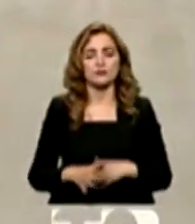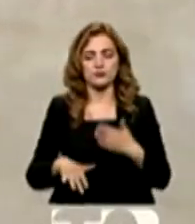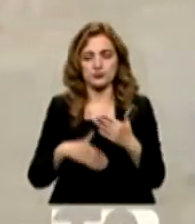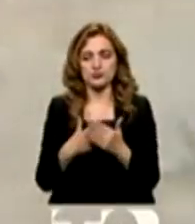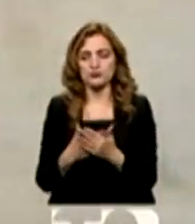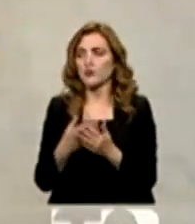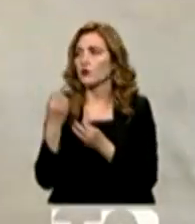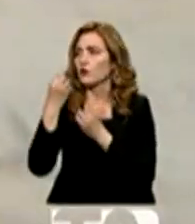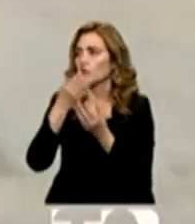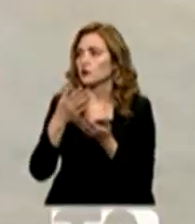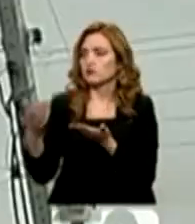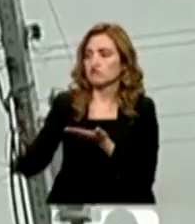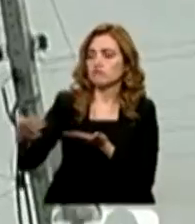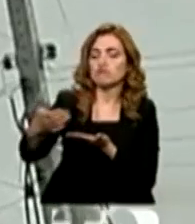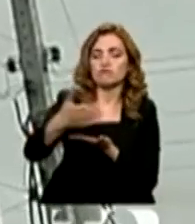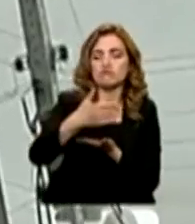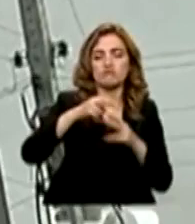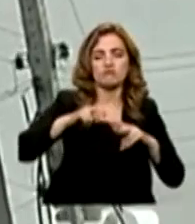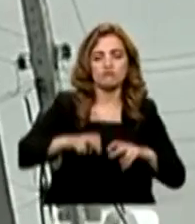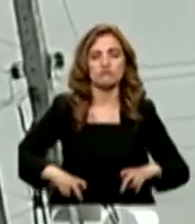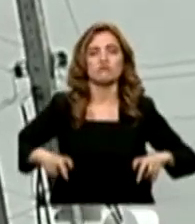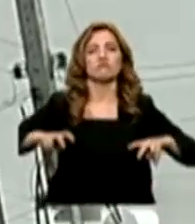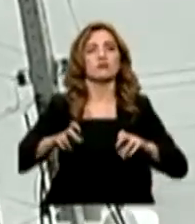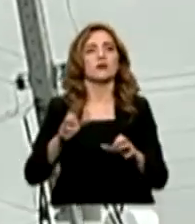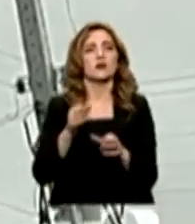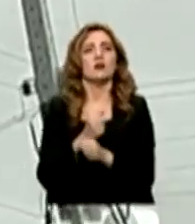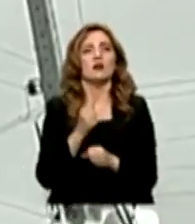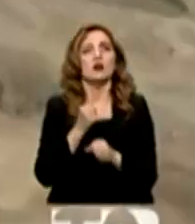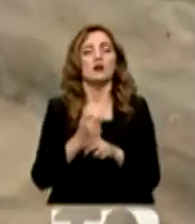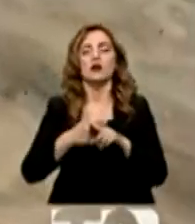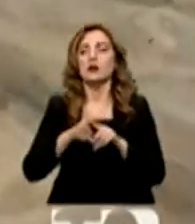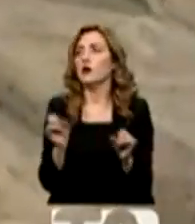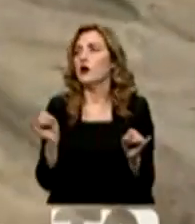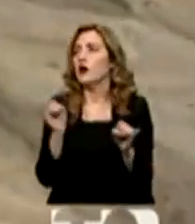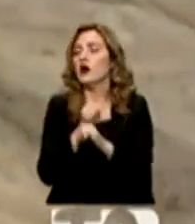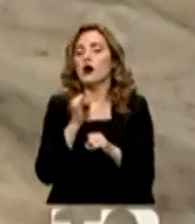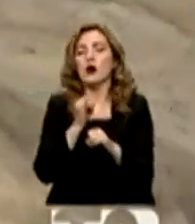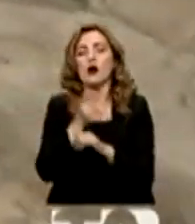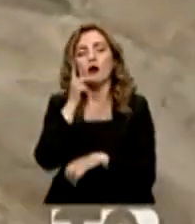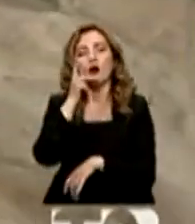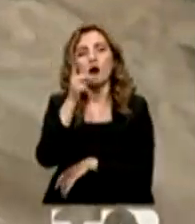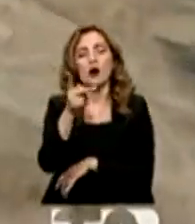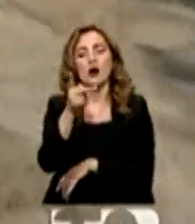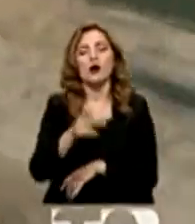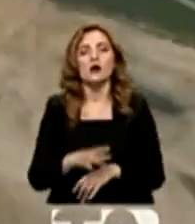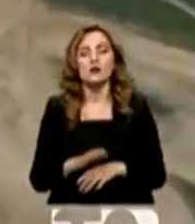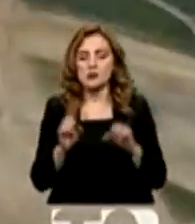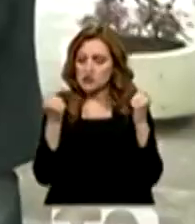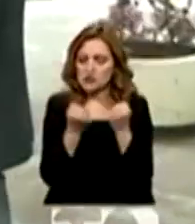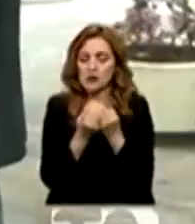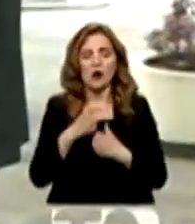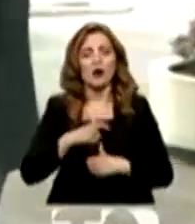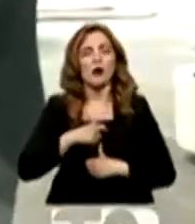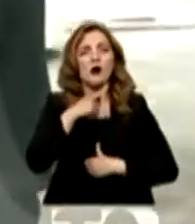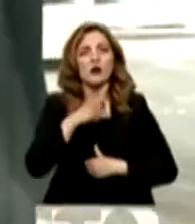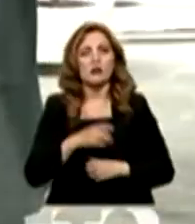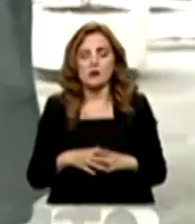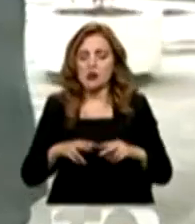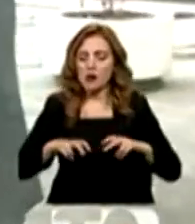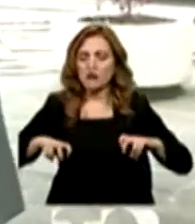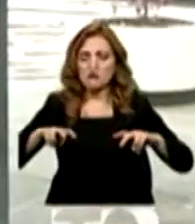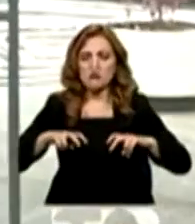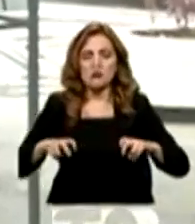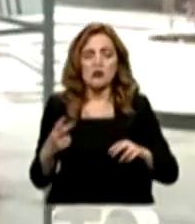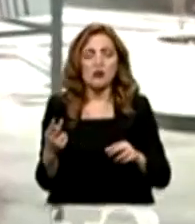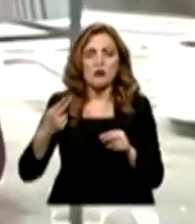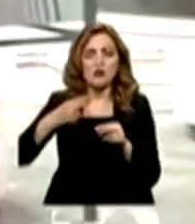de información, investigaciones realizadas por otras instituciones públicas y de la sociedad civil que ahora